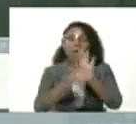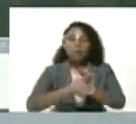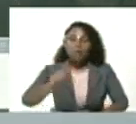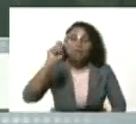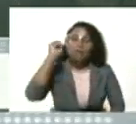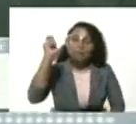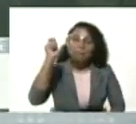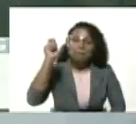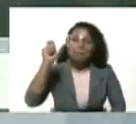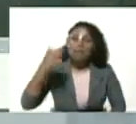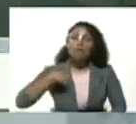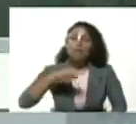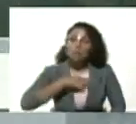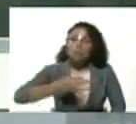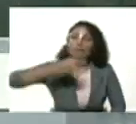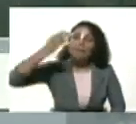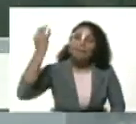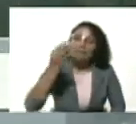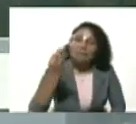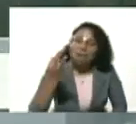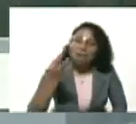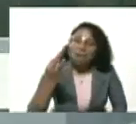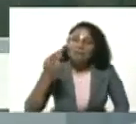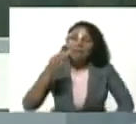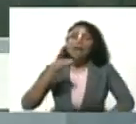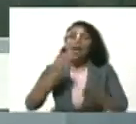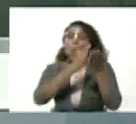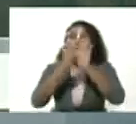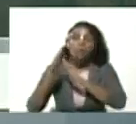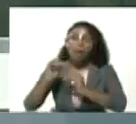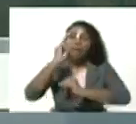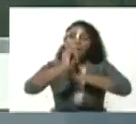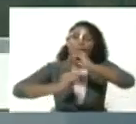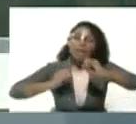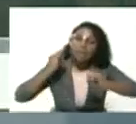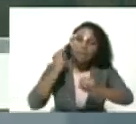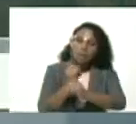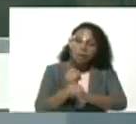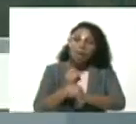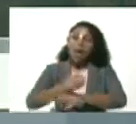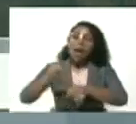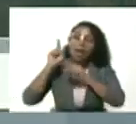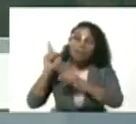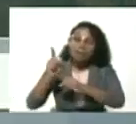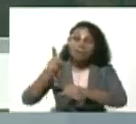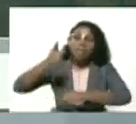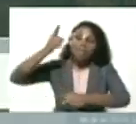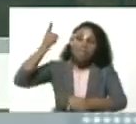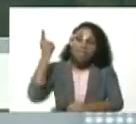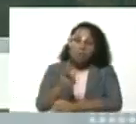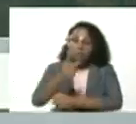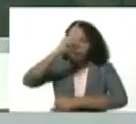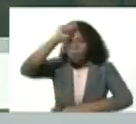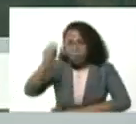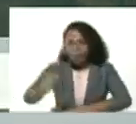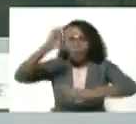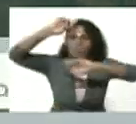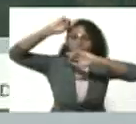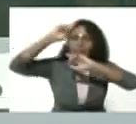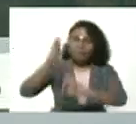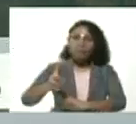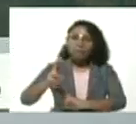constitucionalmente, somos de verdad. Y la comunidad internacional así lo debe reconocer y